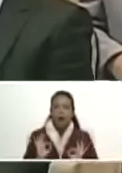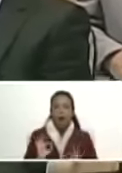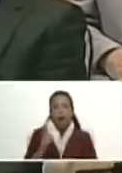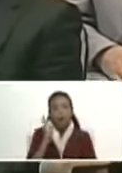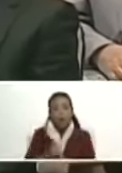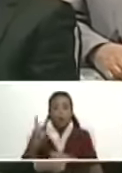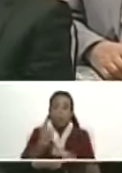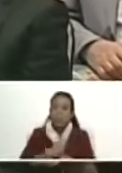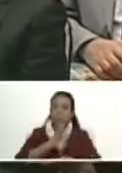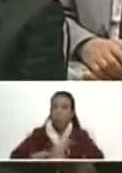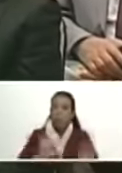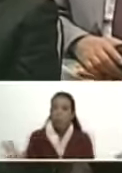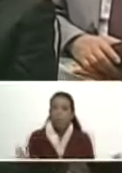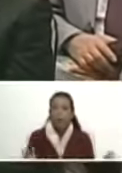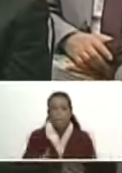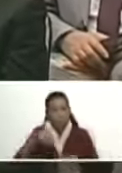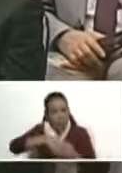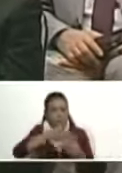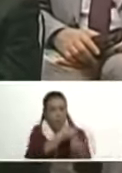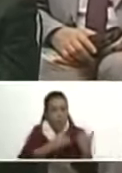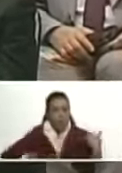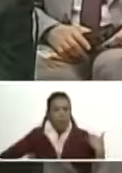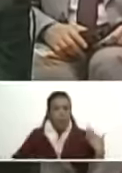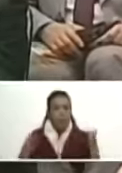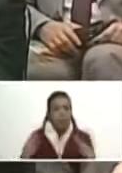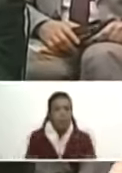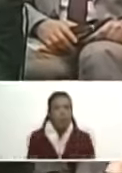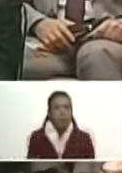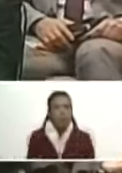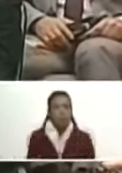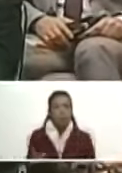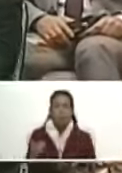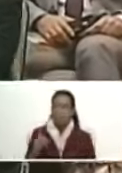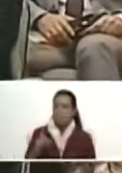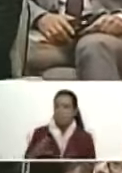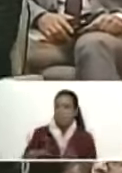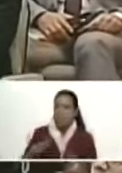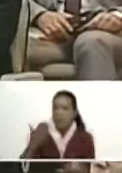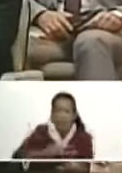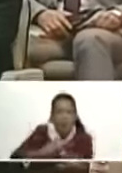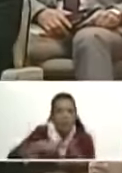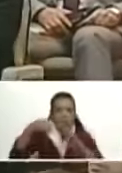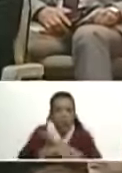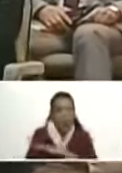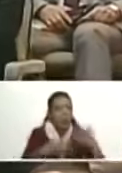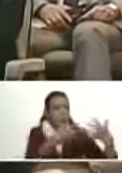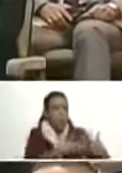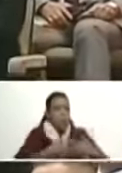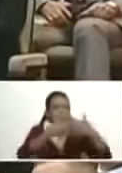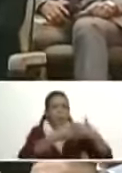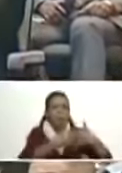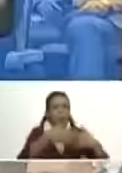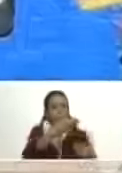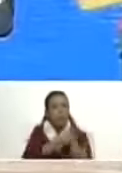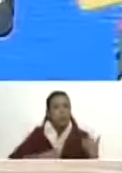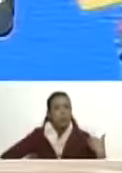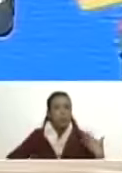sanciones o sin sanciones. Vamos a elecciones. Con sanciones o sin sanciones. Gringos, vamos a elecciones.